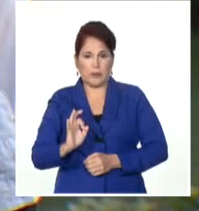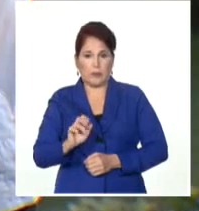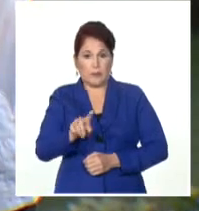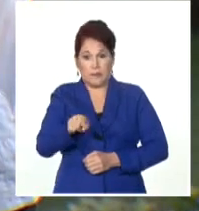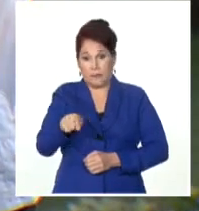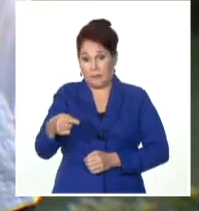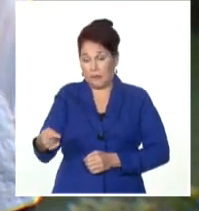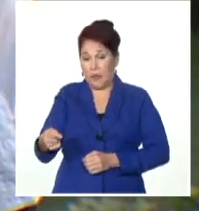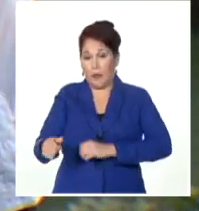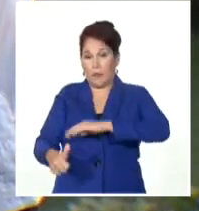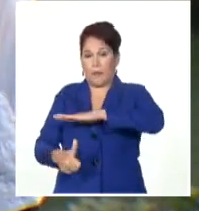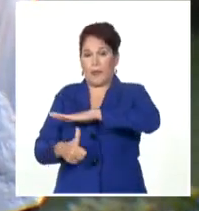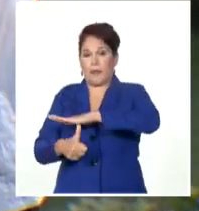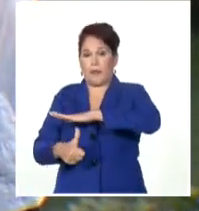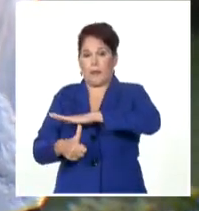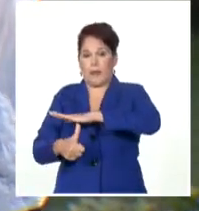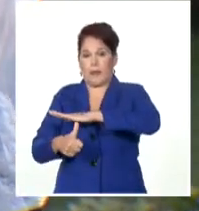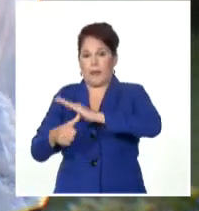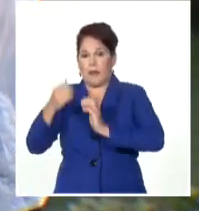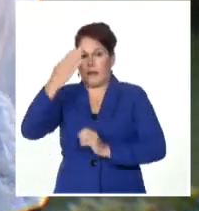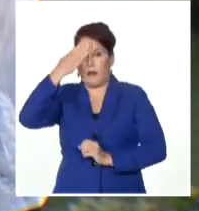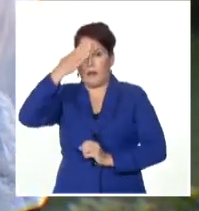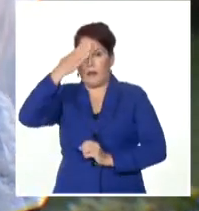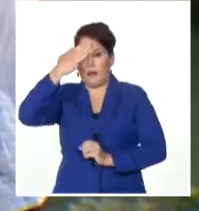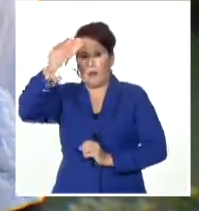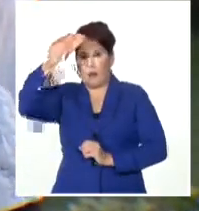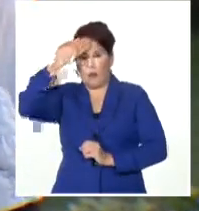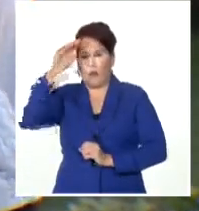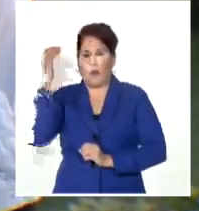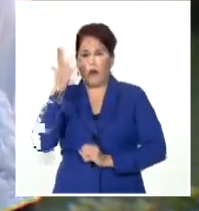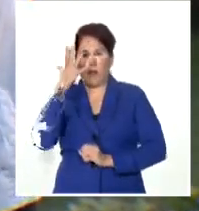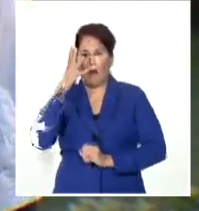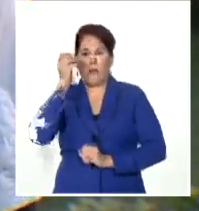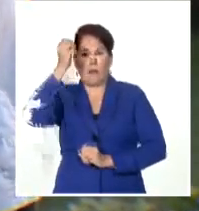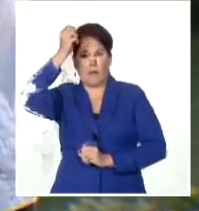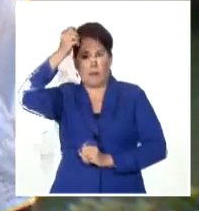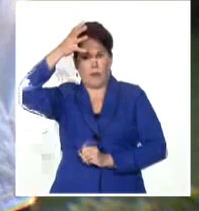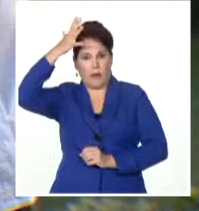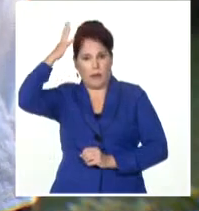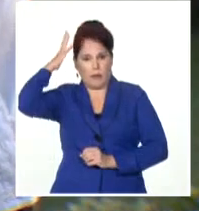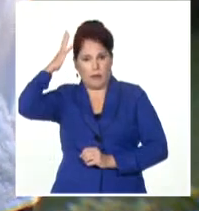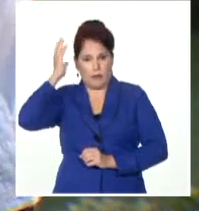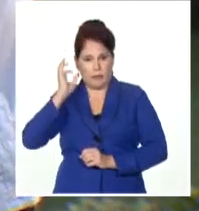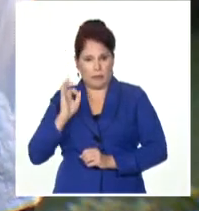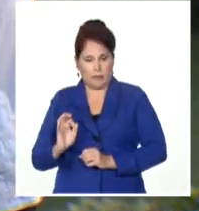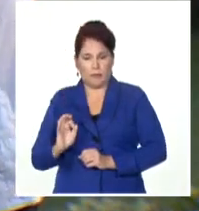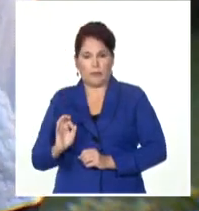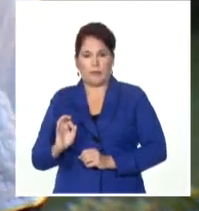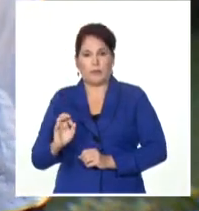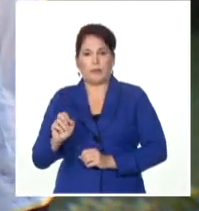Excelentísimo señor presidente de la República de Cuba, Miguel Díaz-Canel.